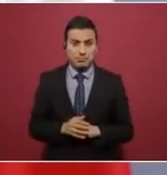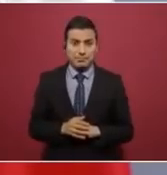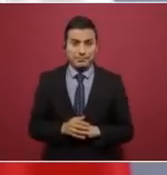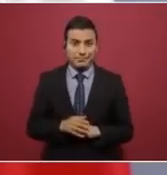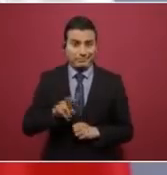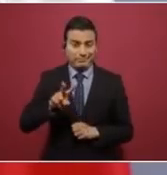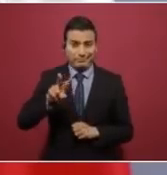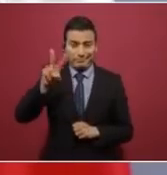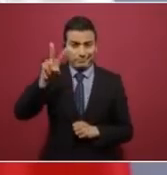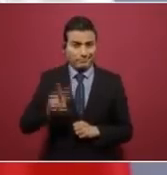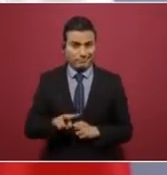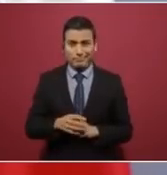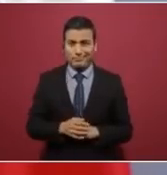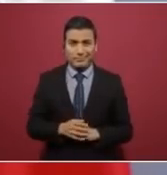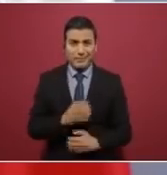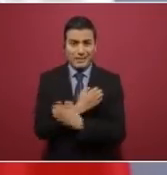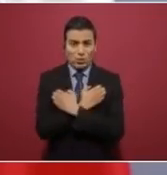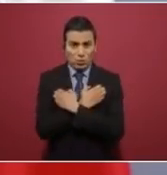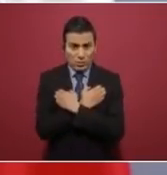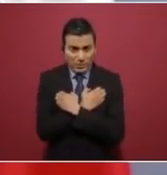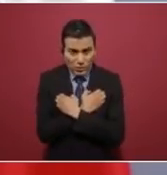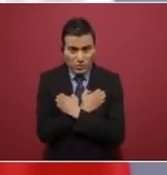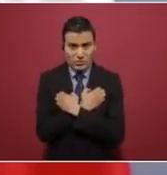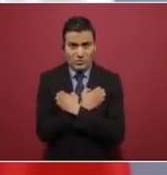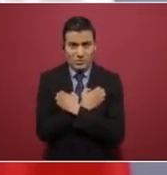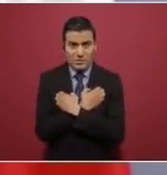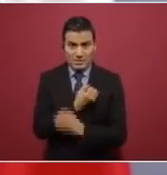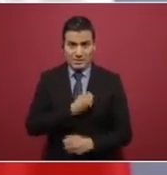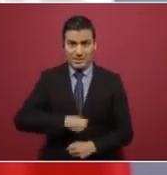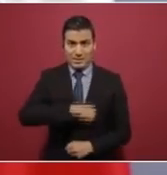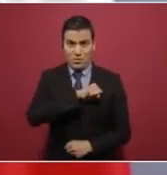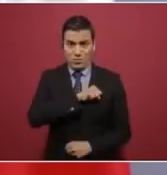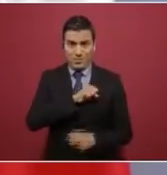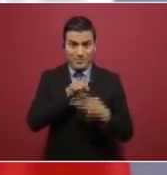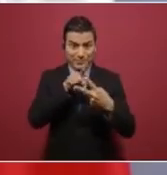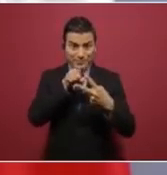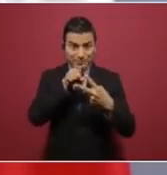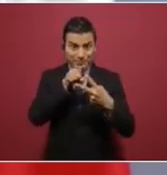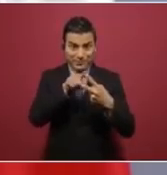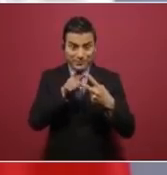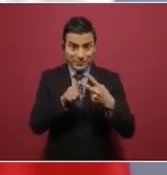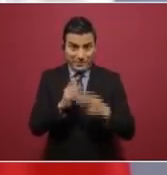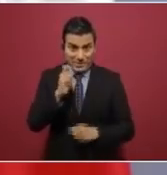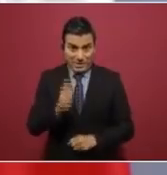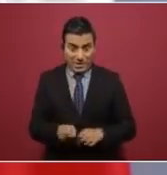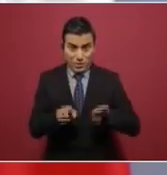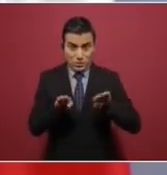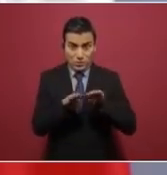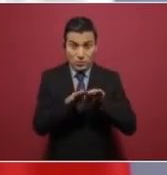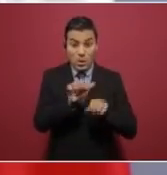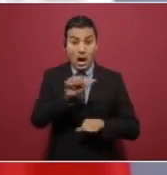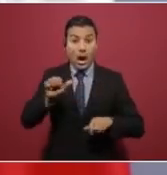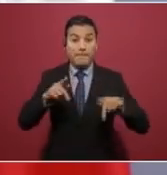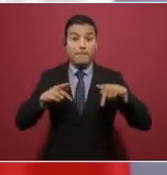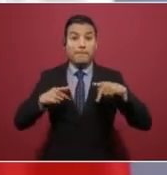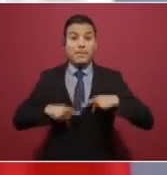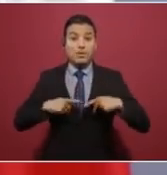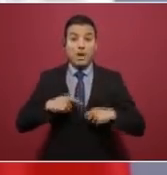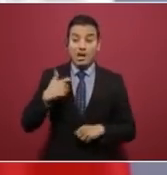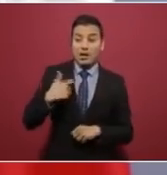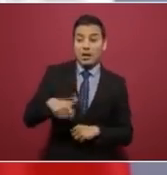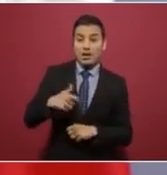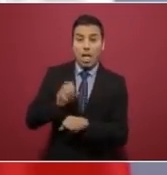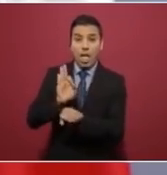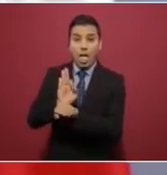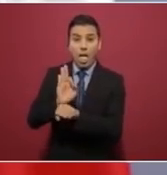que la educación y la salud no son un privilegio, son